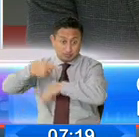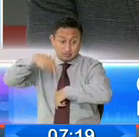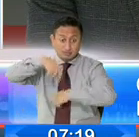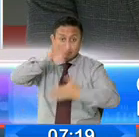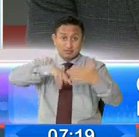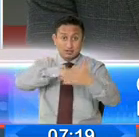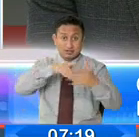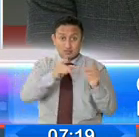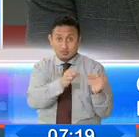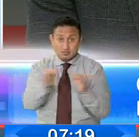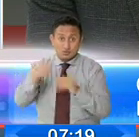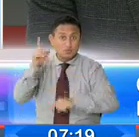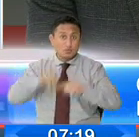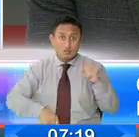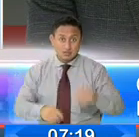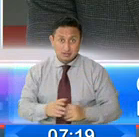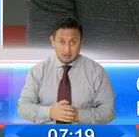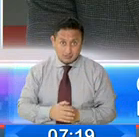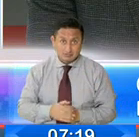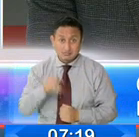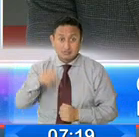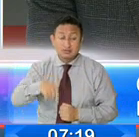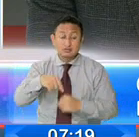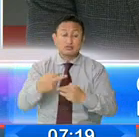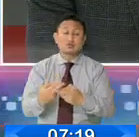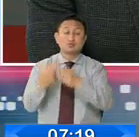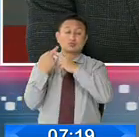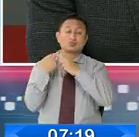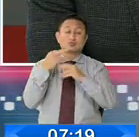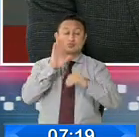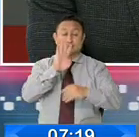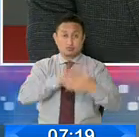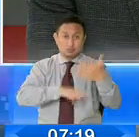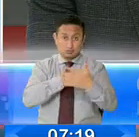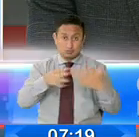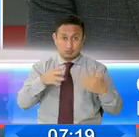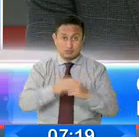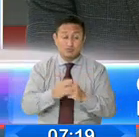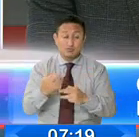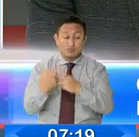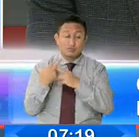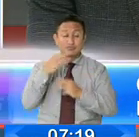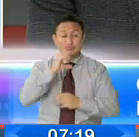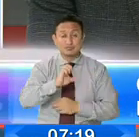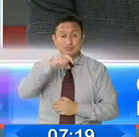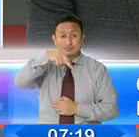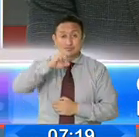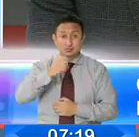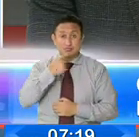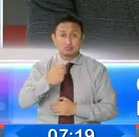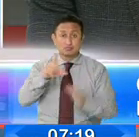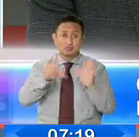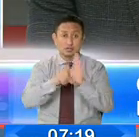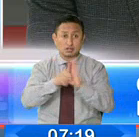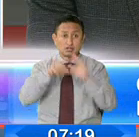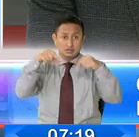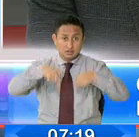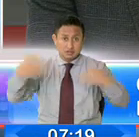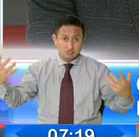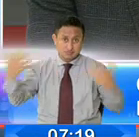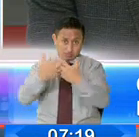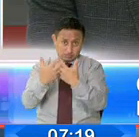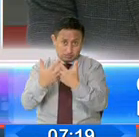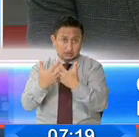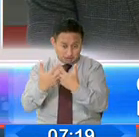el calendario. El calendario es responsabilidad del Consejo Nacional Electoral. Cierto es que la ley dice que se trabaje en conjunto, pero